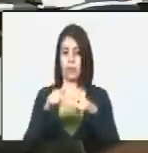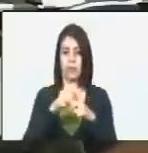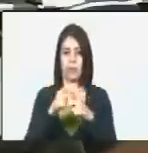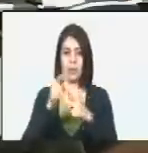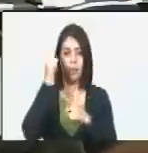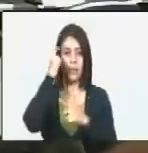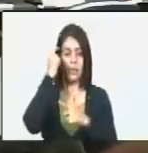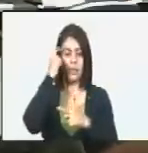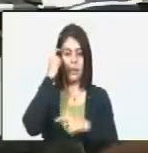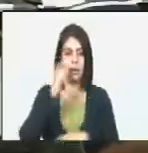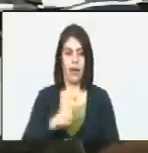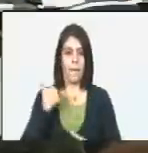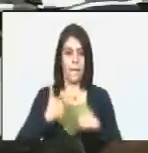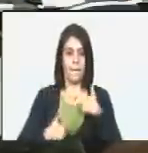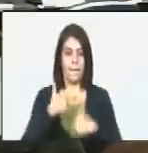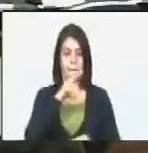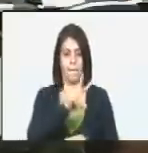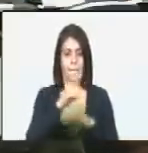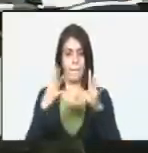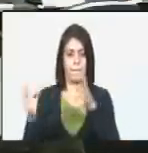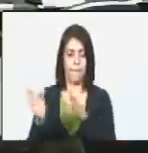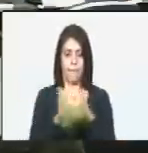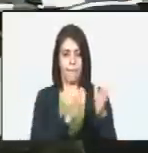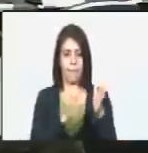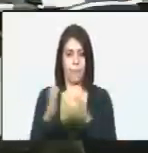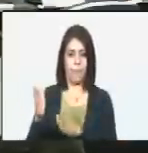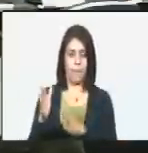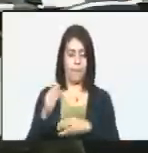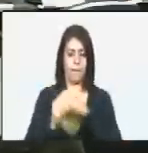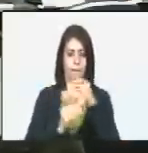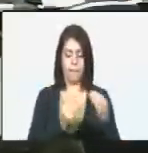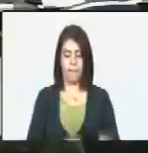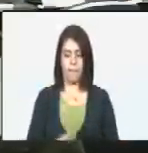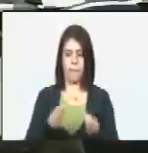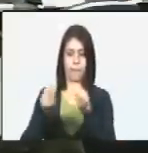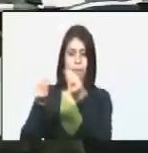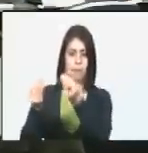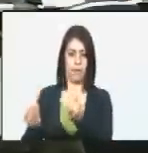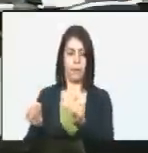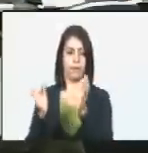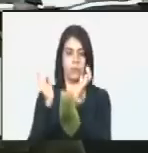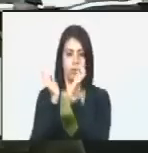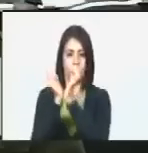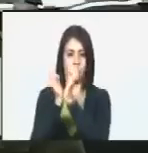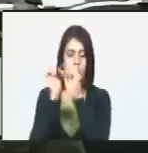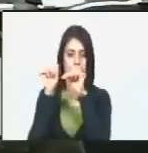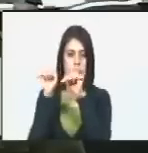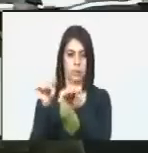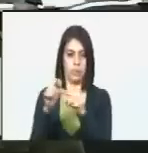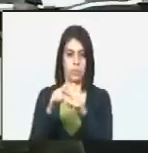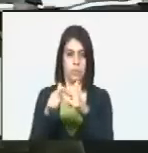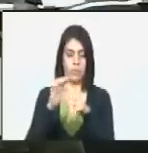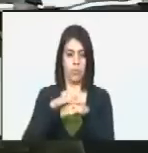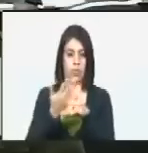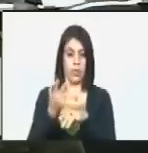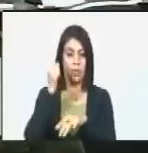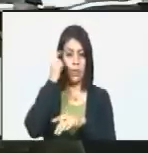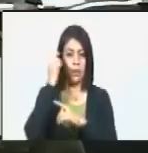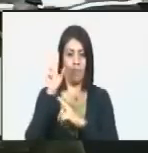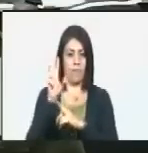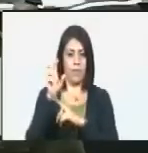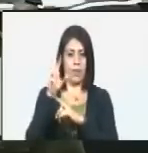miércoles 29 de marzo, que llevamos la propuesta a la sede de la UNESCO porque el día viernes estuvimos